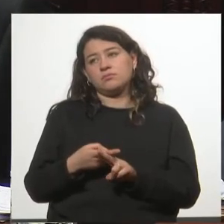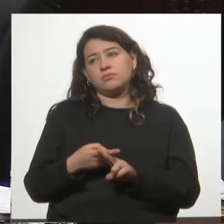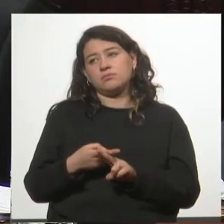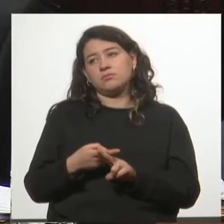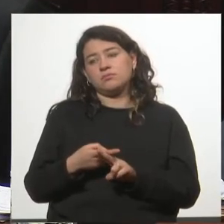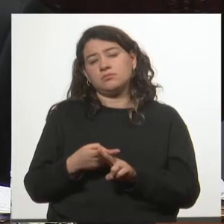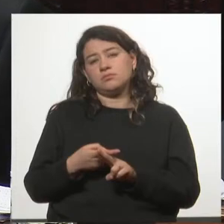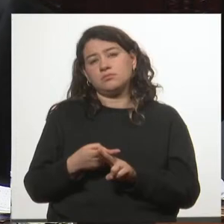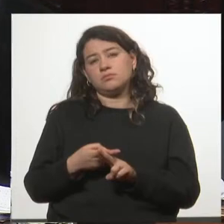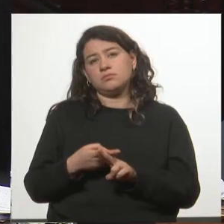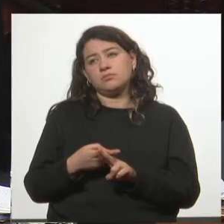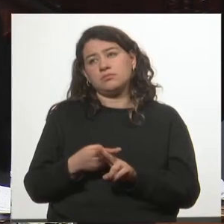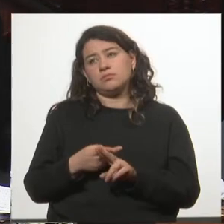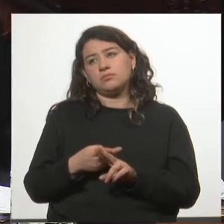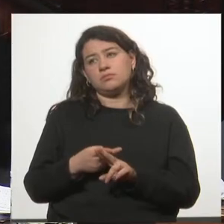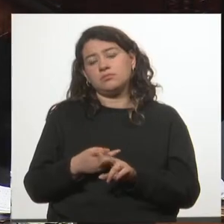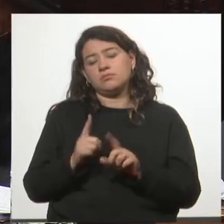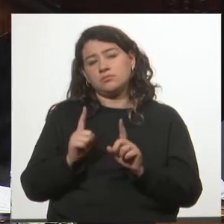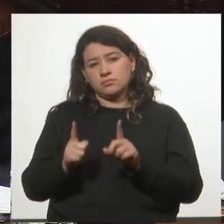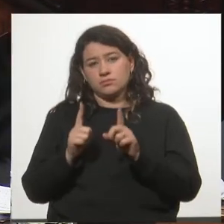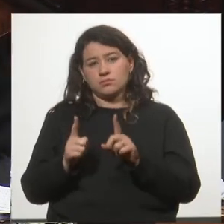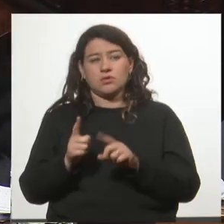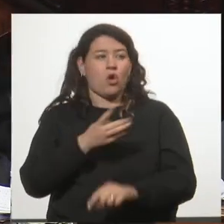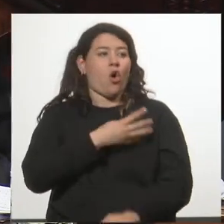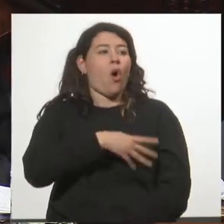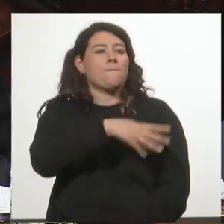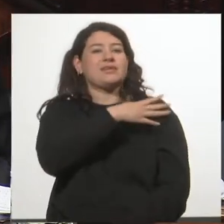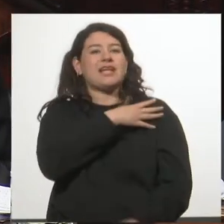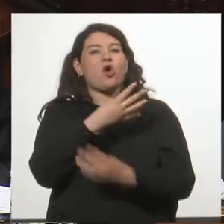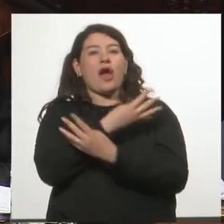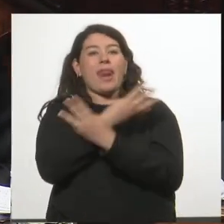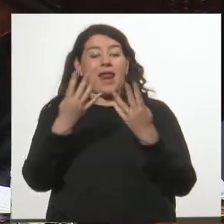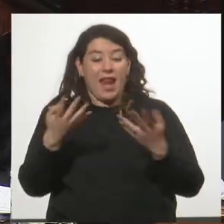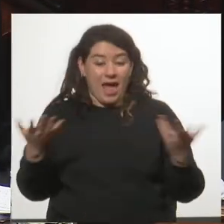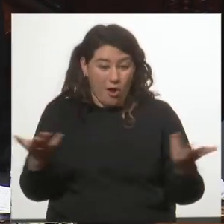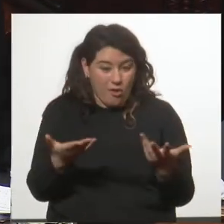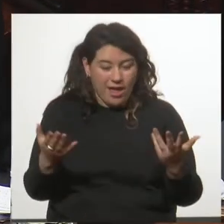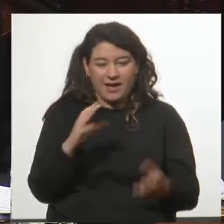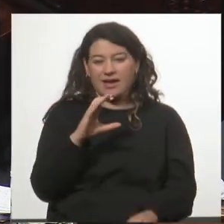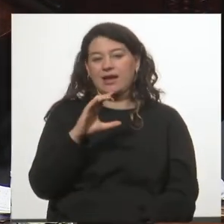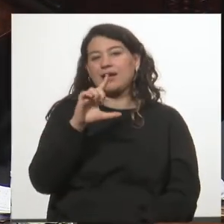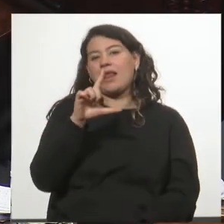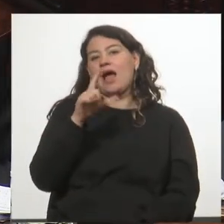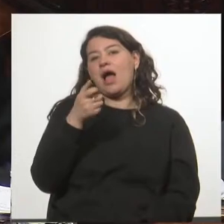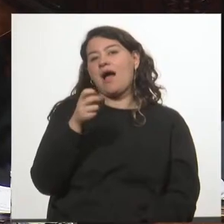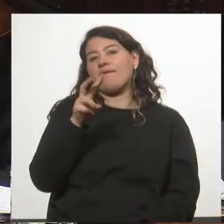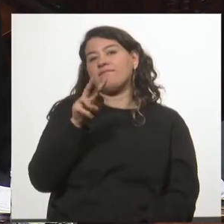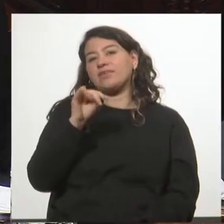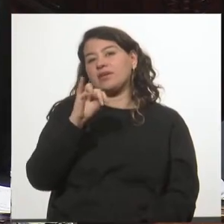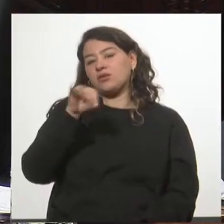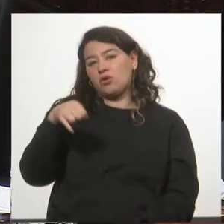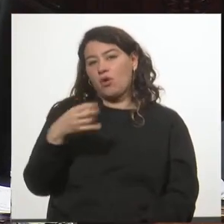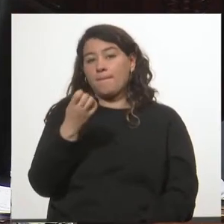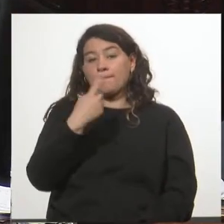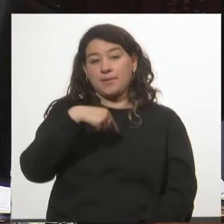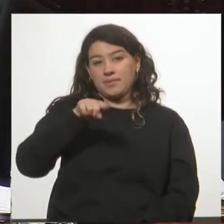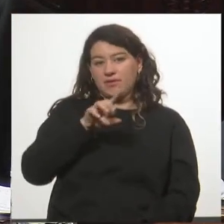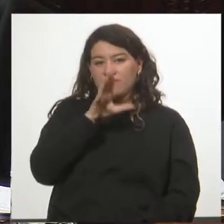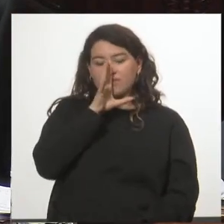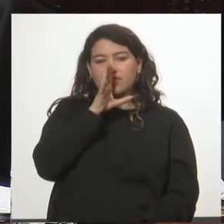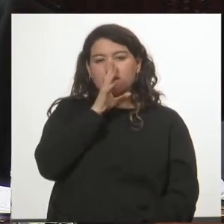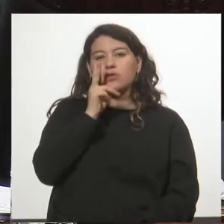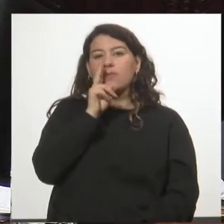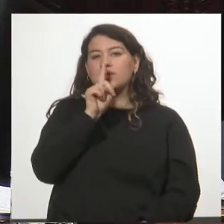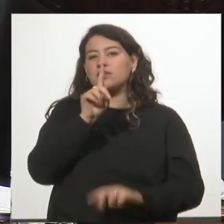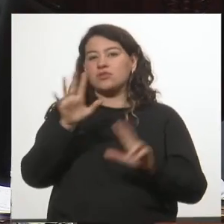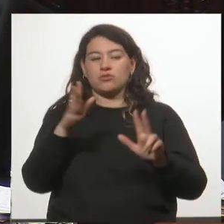el teniente perdón el comisario general que le dijo ahora por qué desde el primero de febrero del 18 es